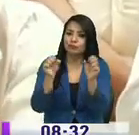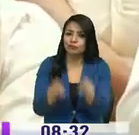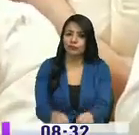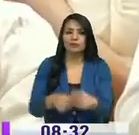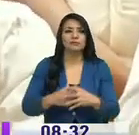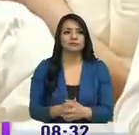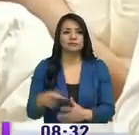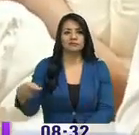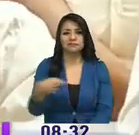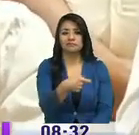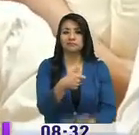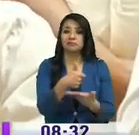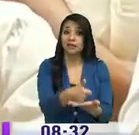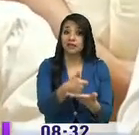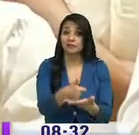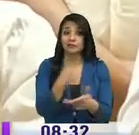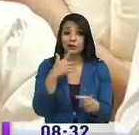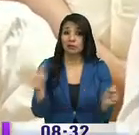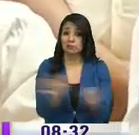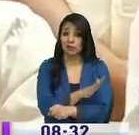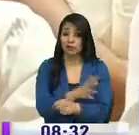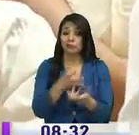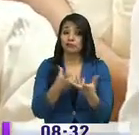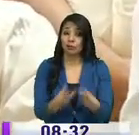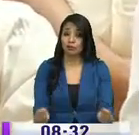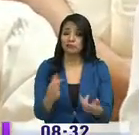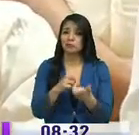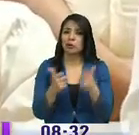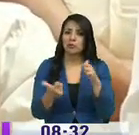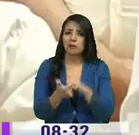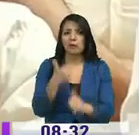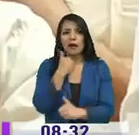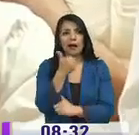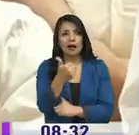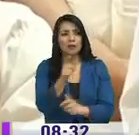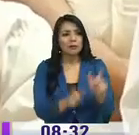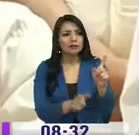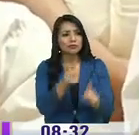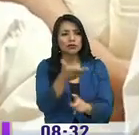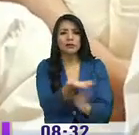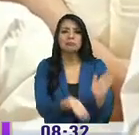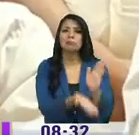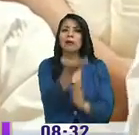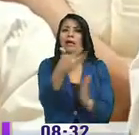compensación a nosotros no nos cura el problema de que no le vaya a impactar al usuario la